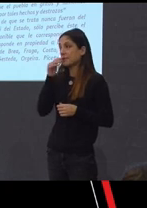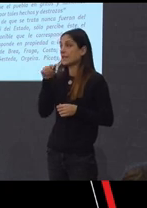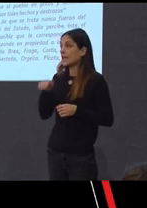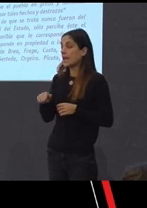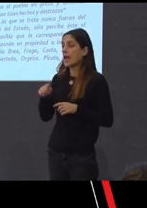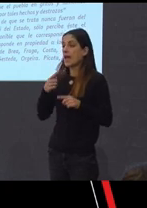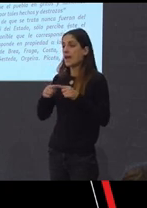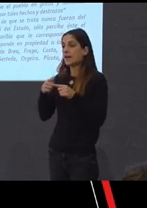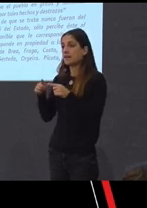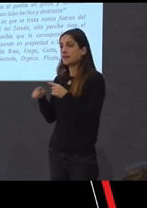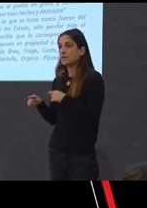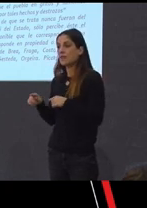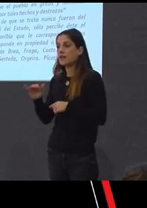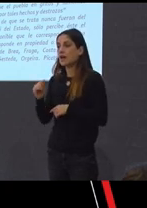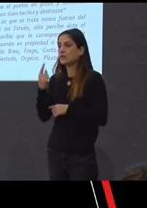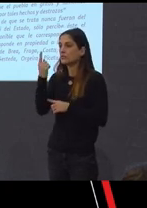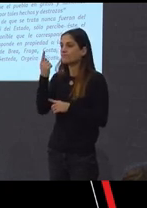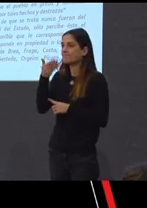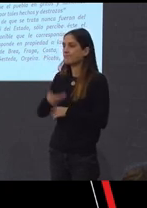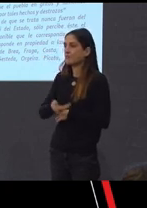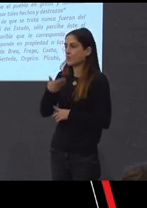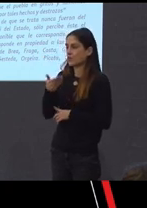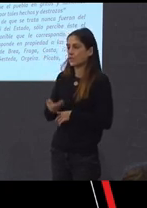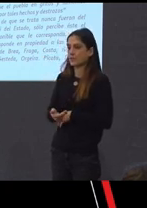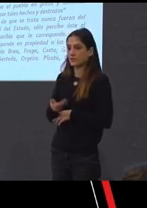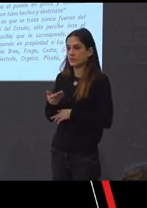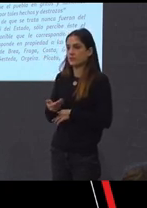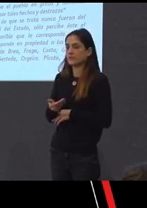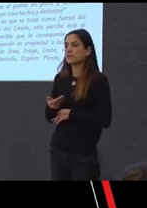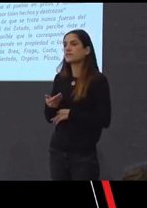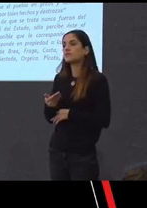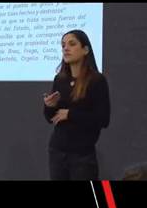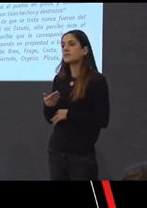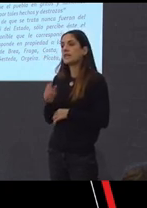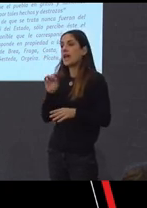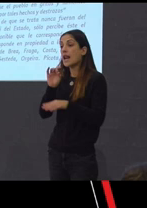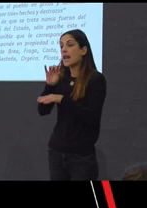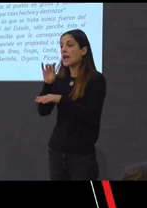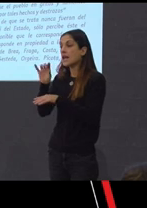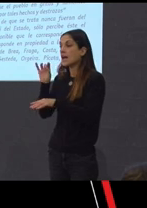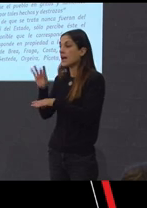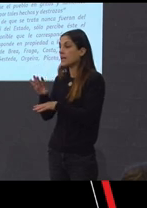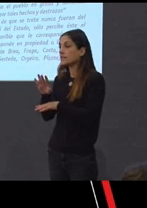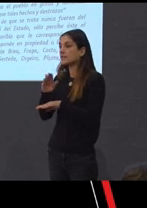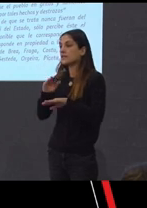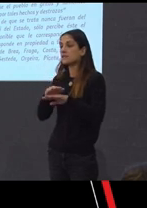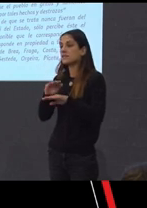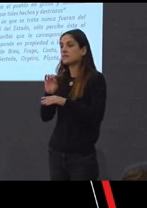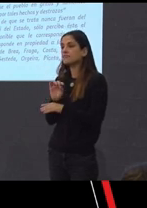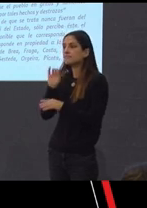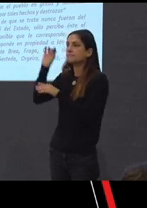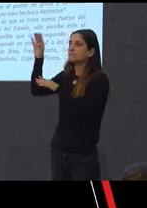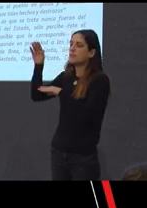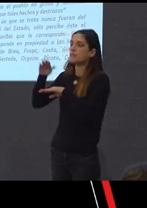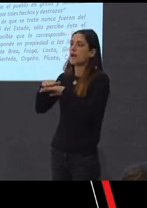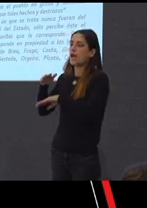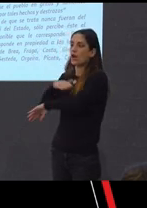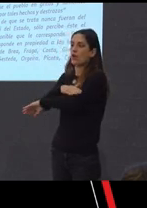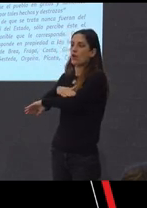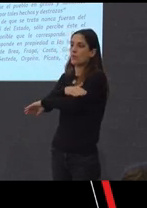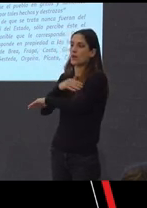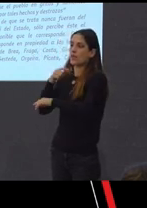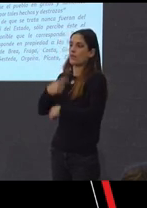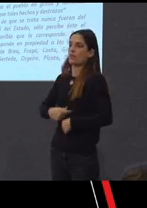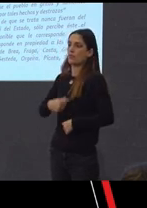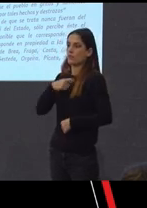pois destaca inicialmente as cartas que lle emitían os veciños aos gobernadores civiles ou a outro tipo